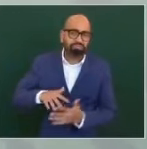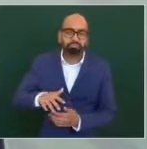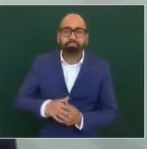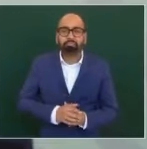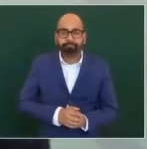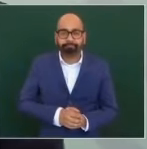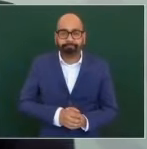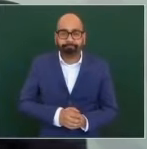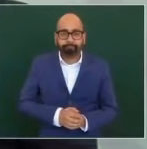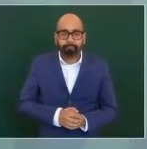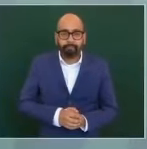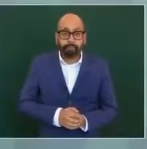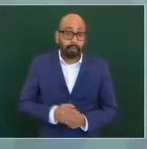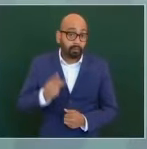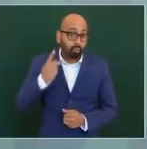Y la política,